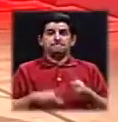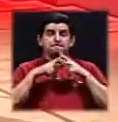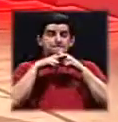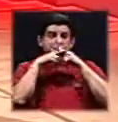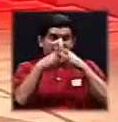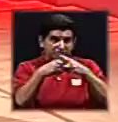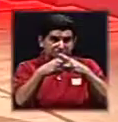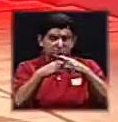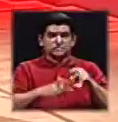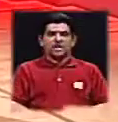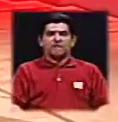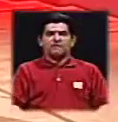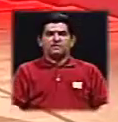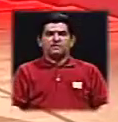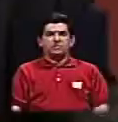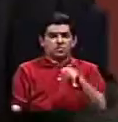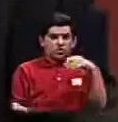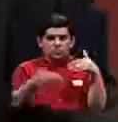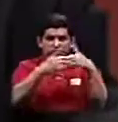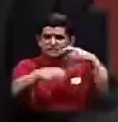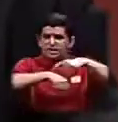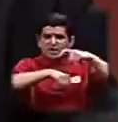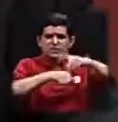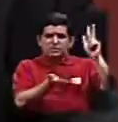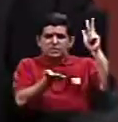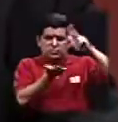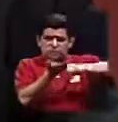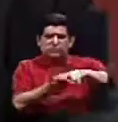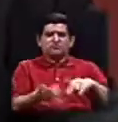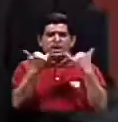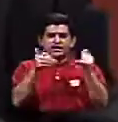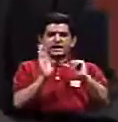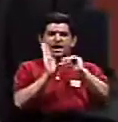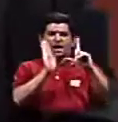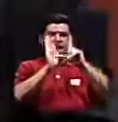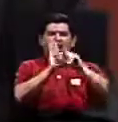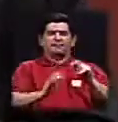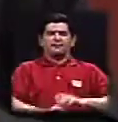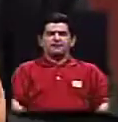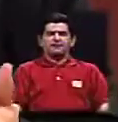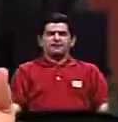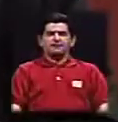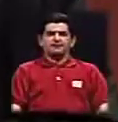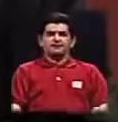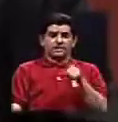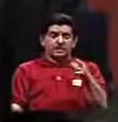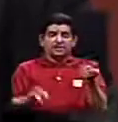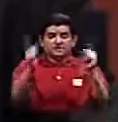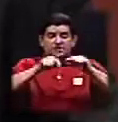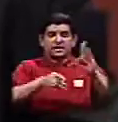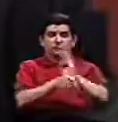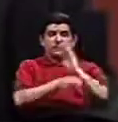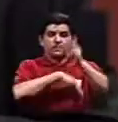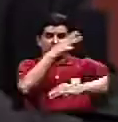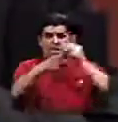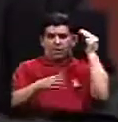préstamo recientemente aprobado ya por la Asamblea Legislativa con el Banco